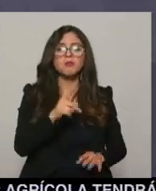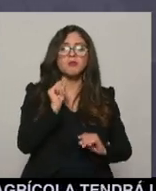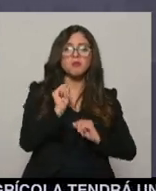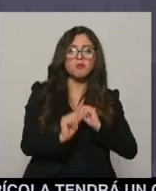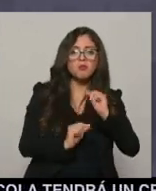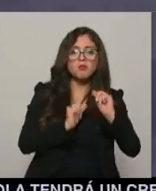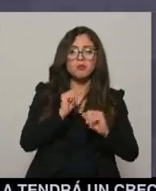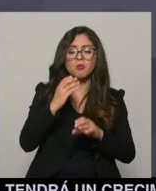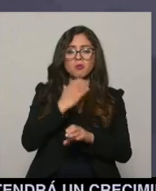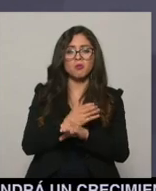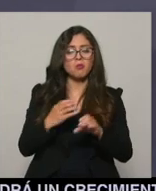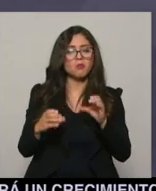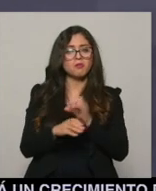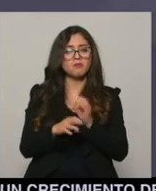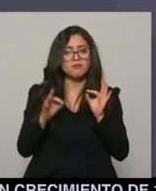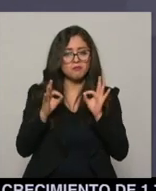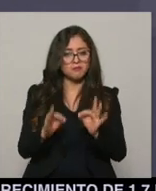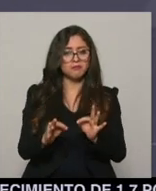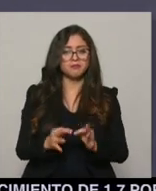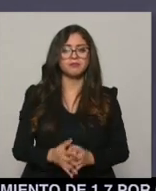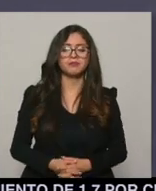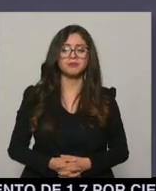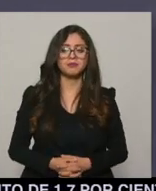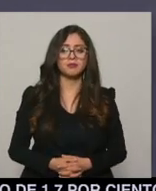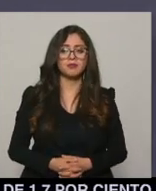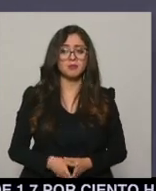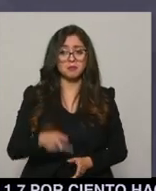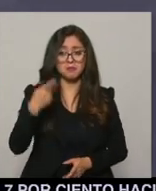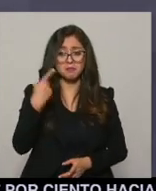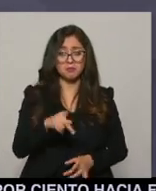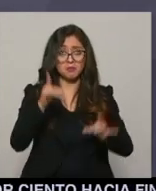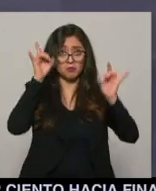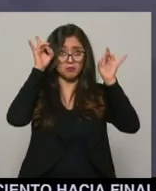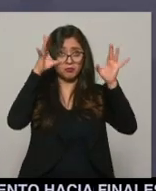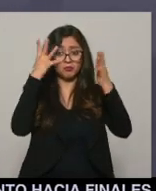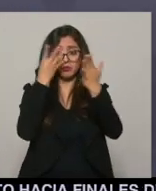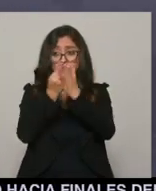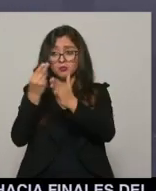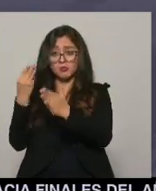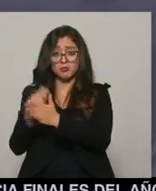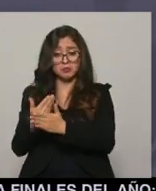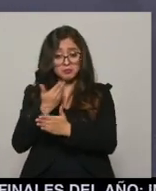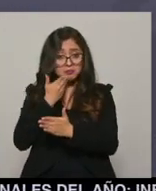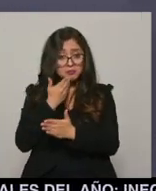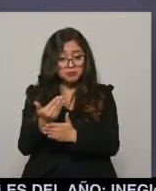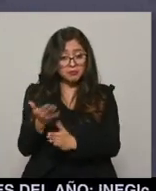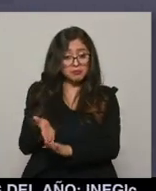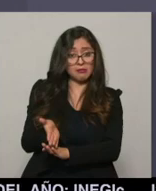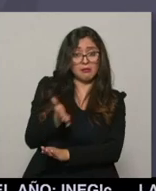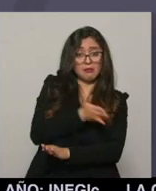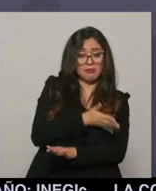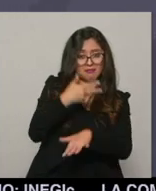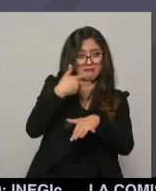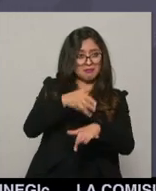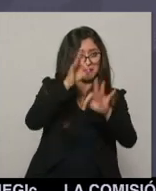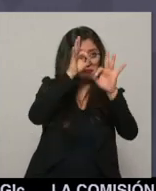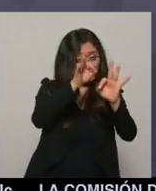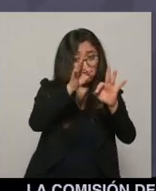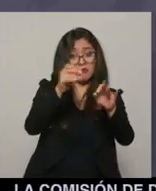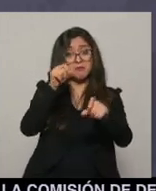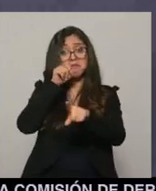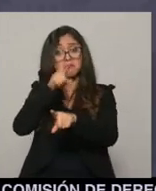¿Y hay garantía de que el monumento quede exactamente igual que antes de la marcha? Sí la hay, sí, yo creo que sí